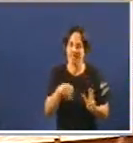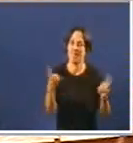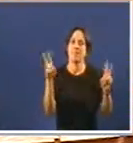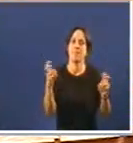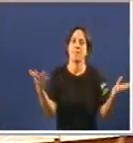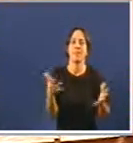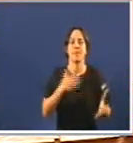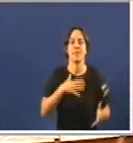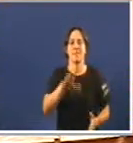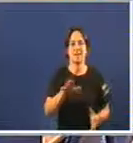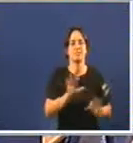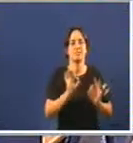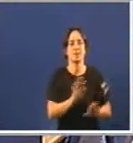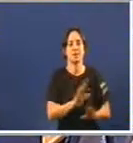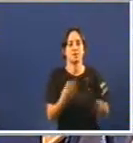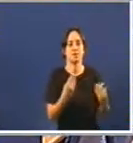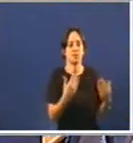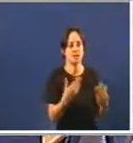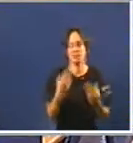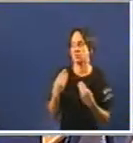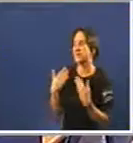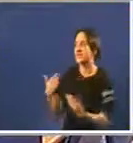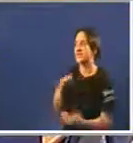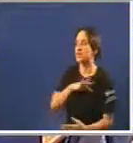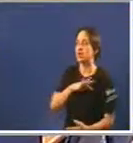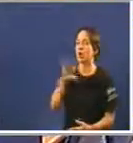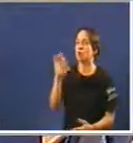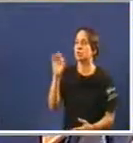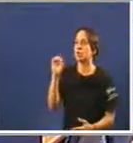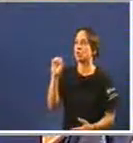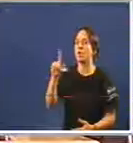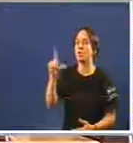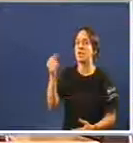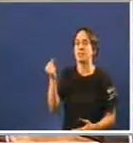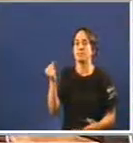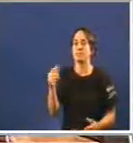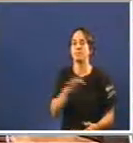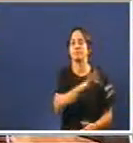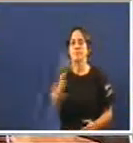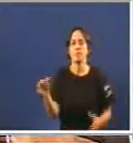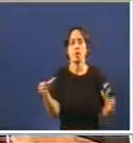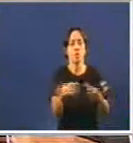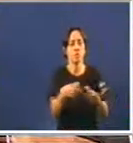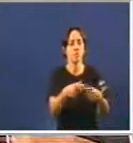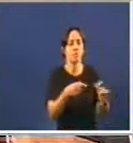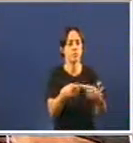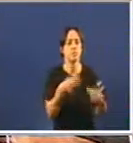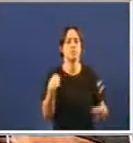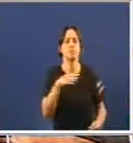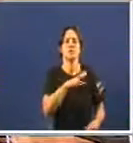Gracias, señora Solla. Grupo Parlamentario do Bloque Nacionalista Galego, señor Rivas.